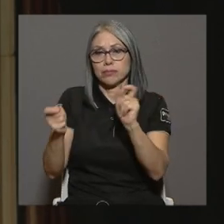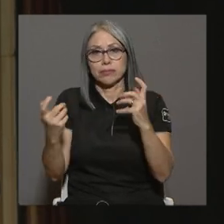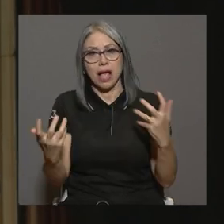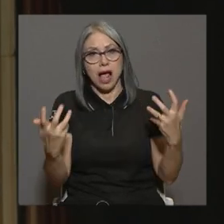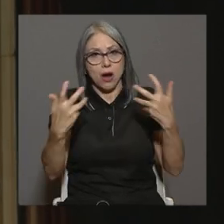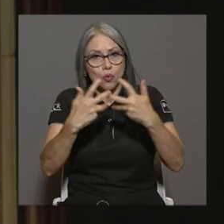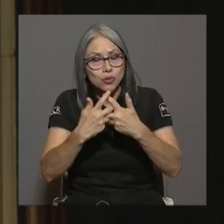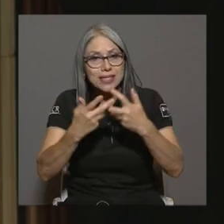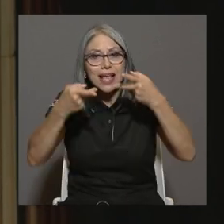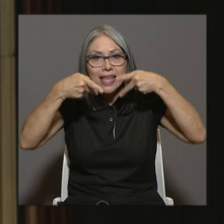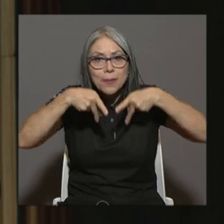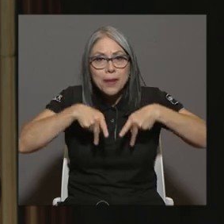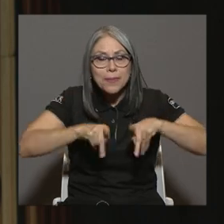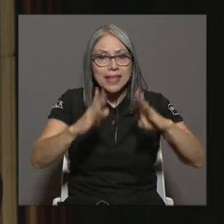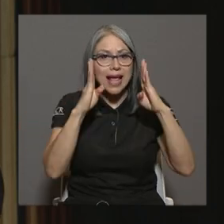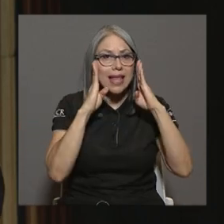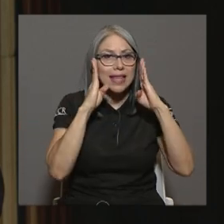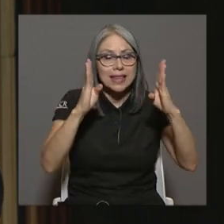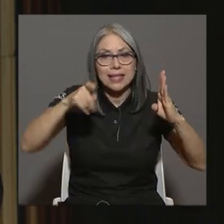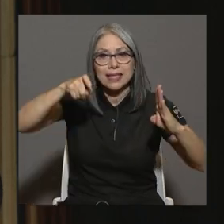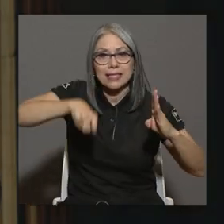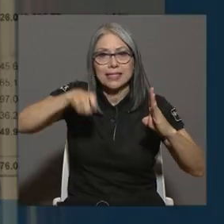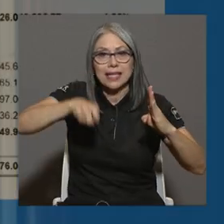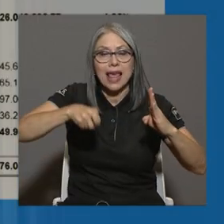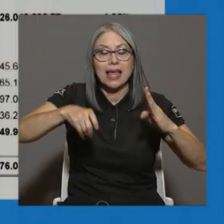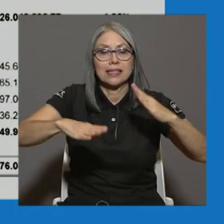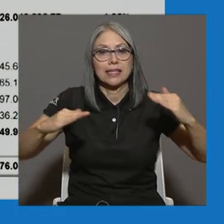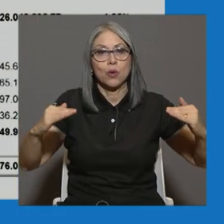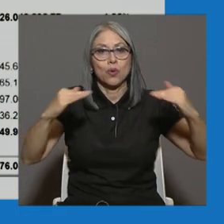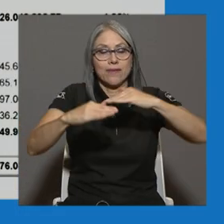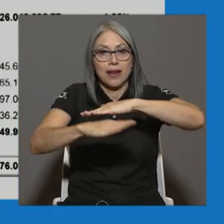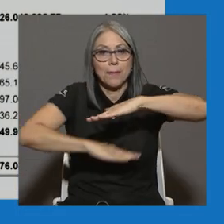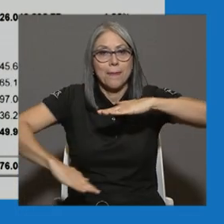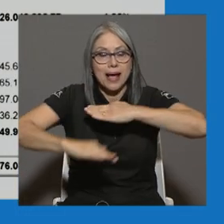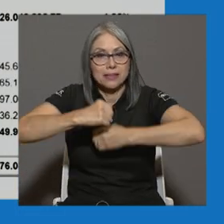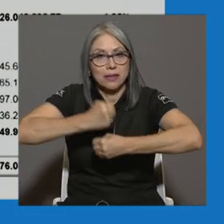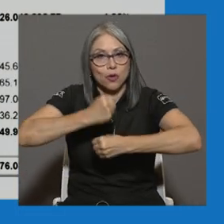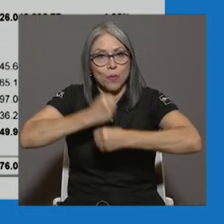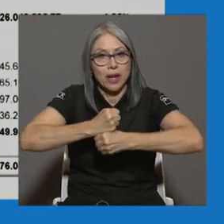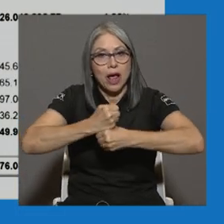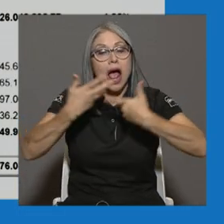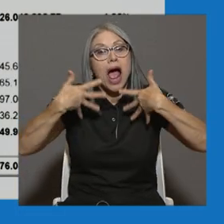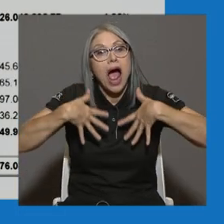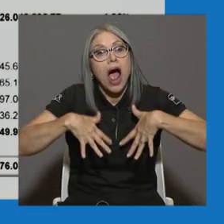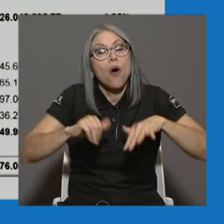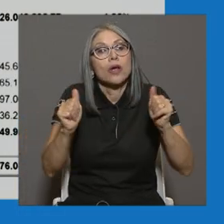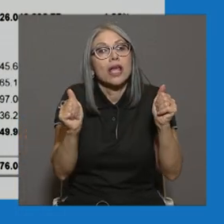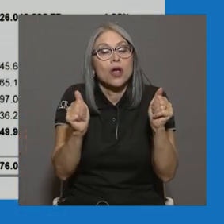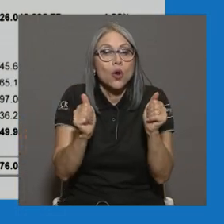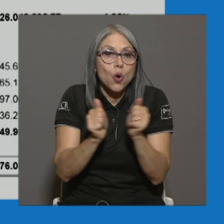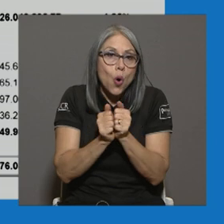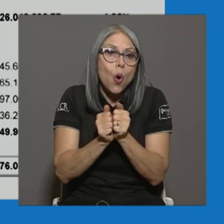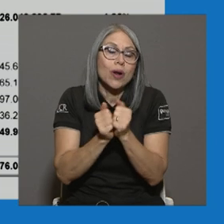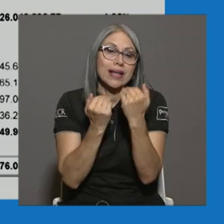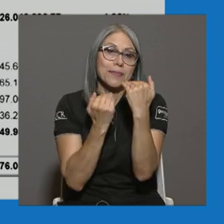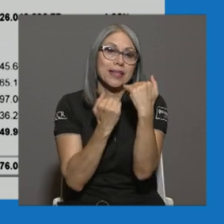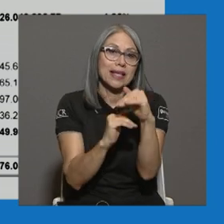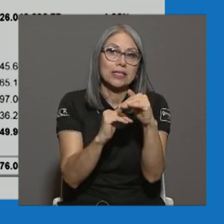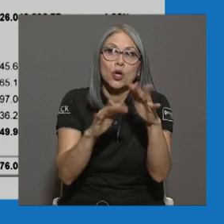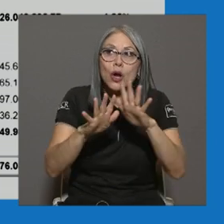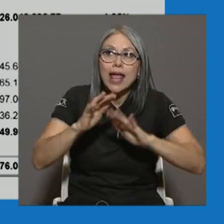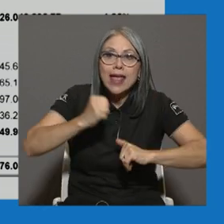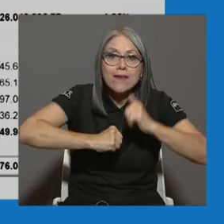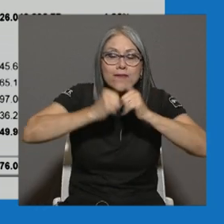abordar las necesidades de un nivel básico de operación, aunque con un crecimiento limitado en